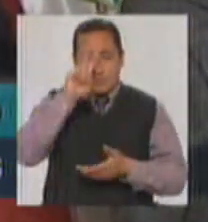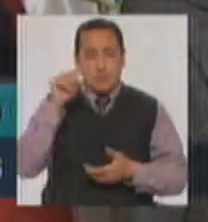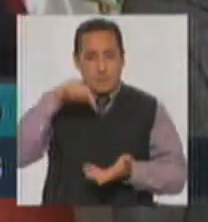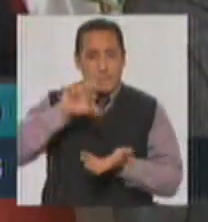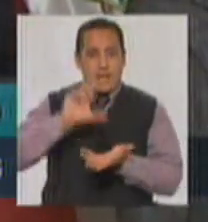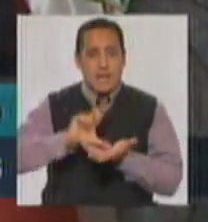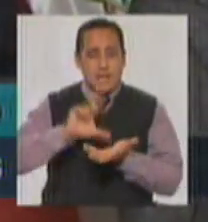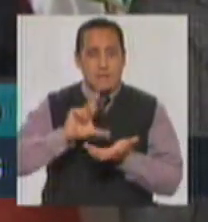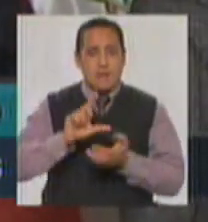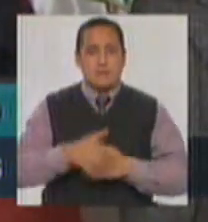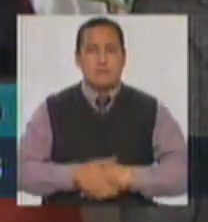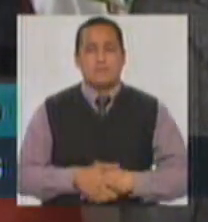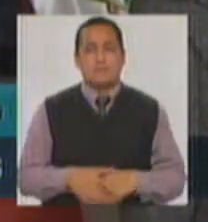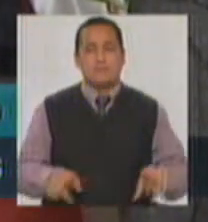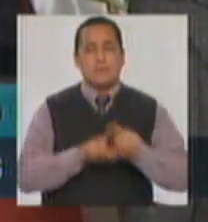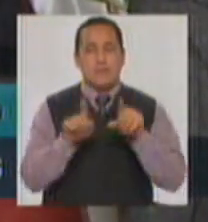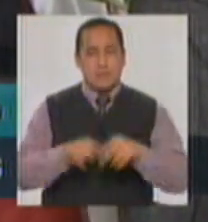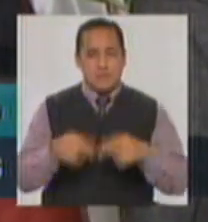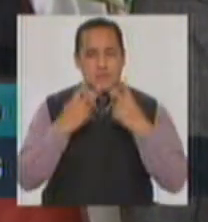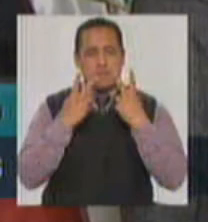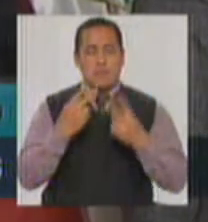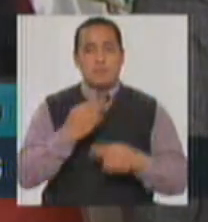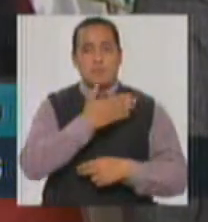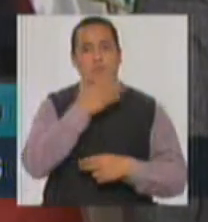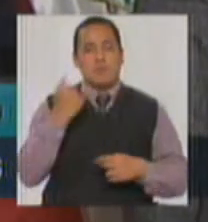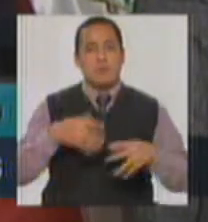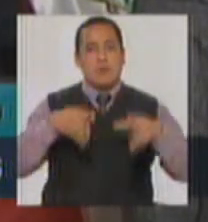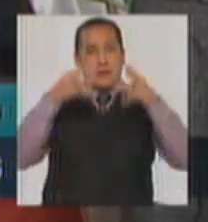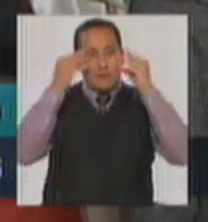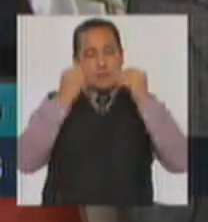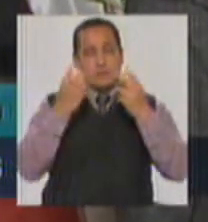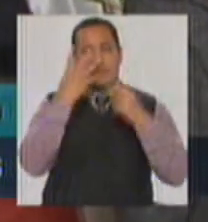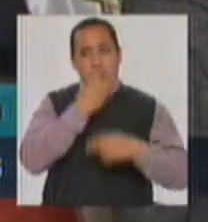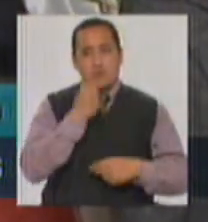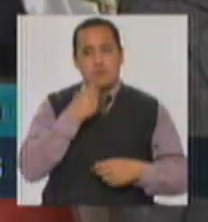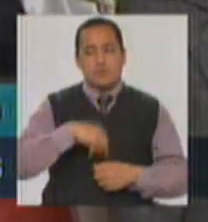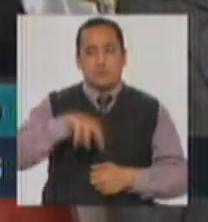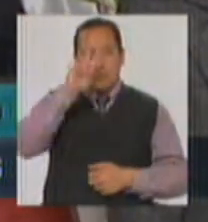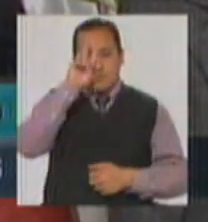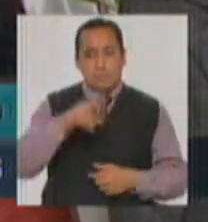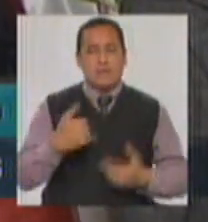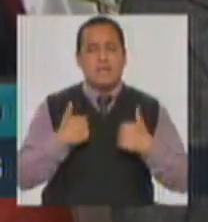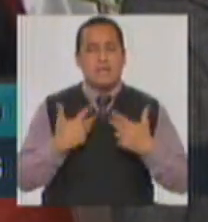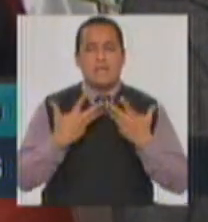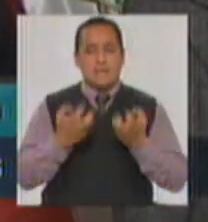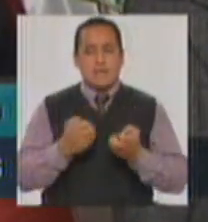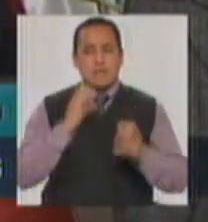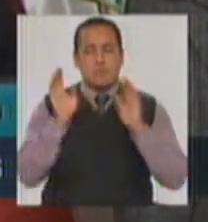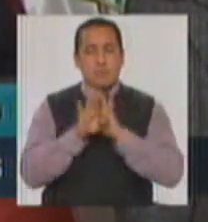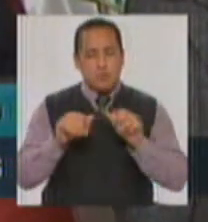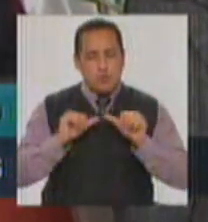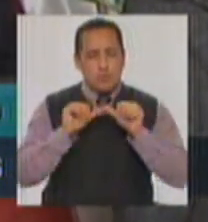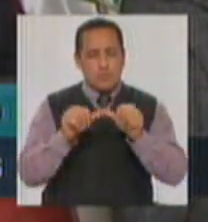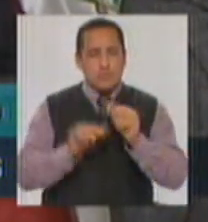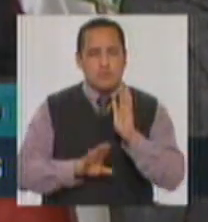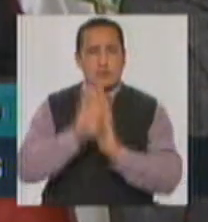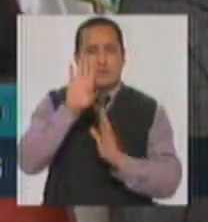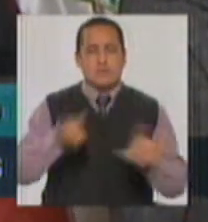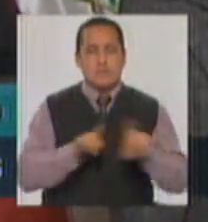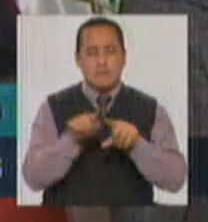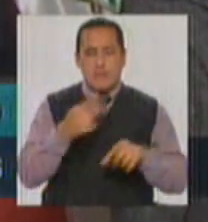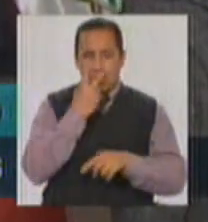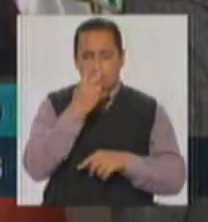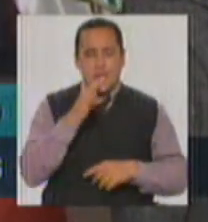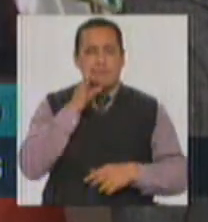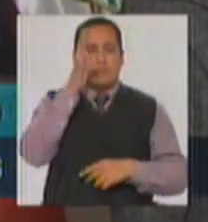Lima particularmente, se lleven la mejor impresión de un Perú que quiere seguir adelante, de un Perú que mira el